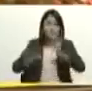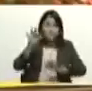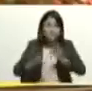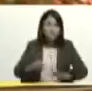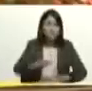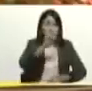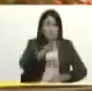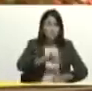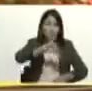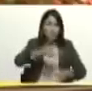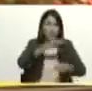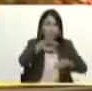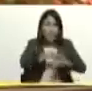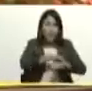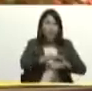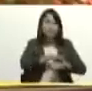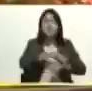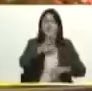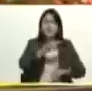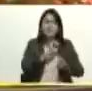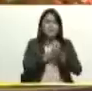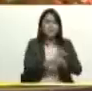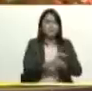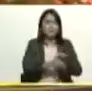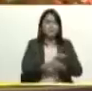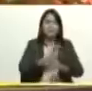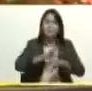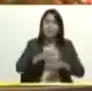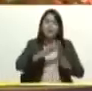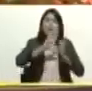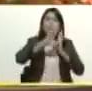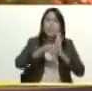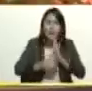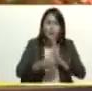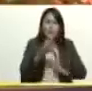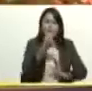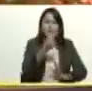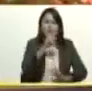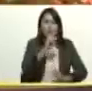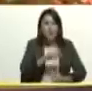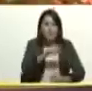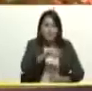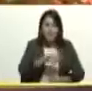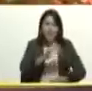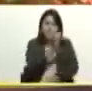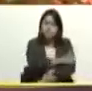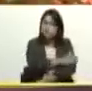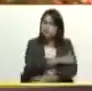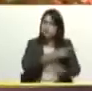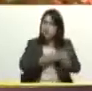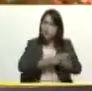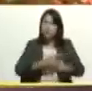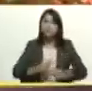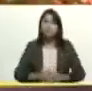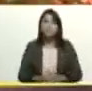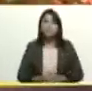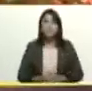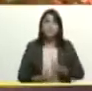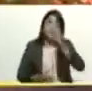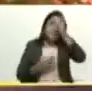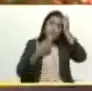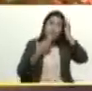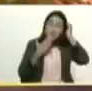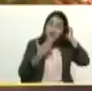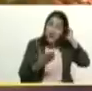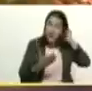Pido justicia por el dinero robado por esa ultraderecha también, que ha indignado tanto. Fueron los que pidieron